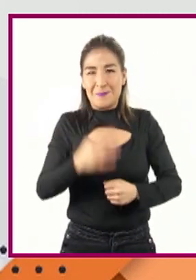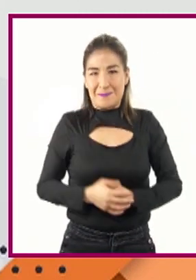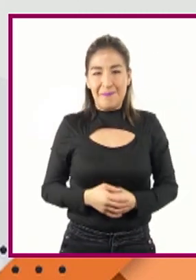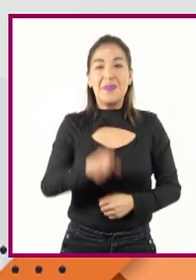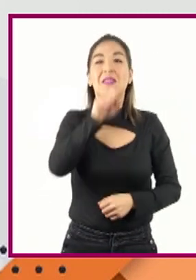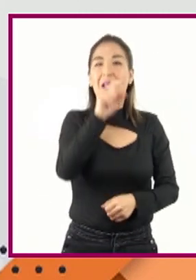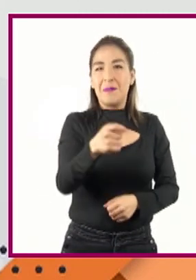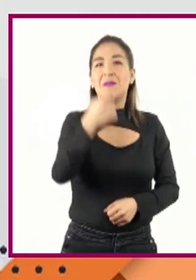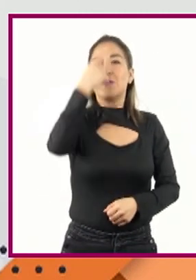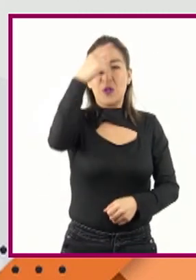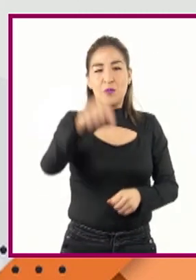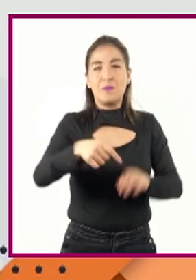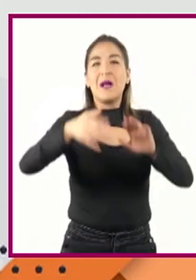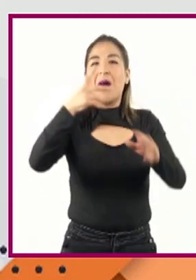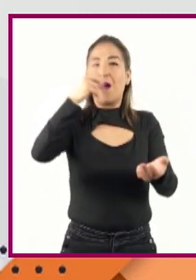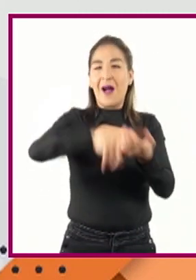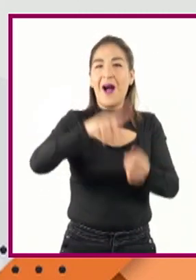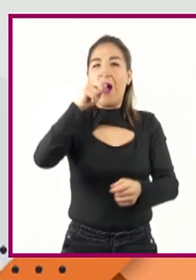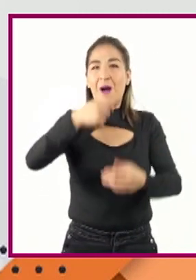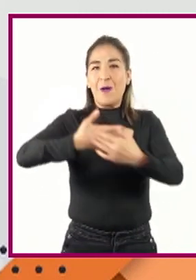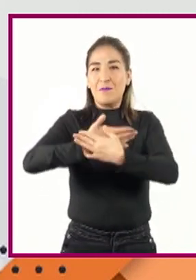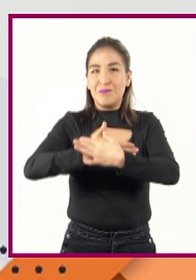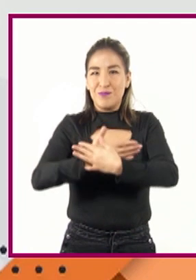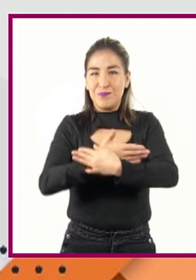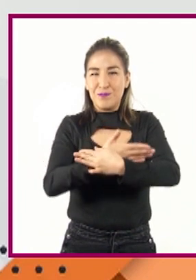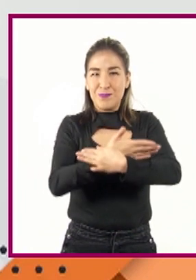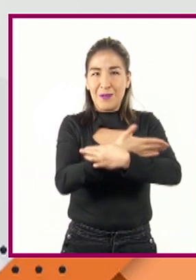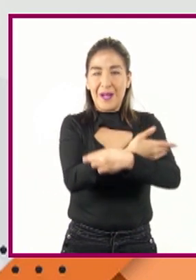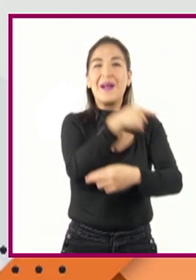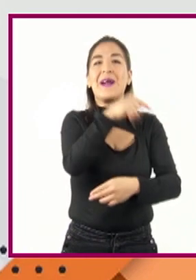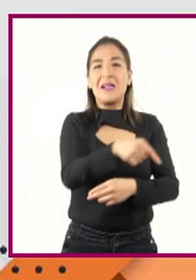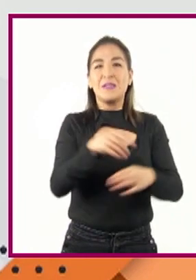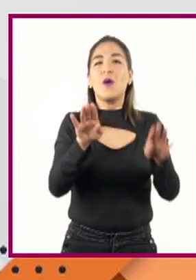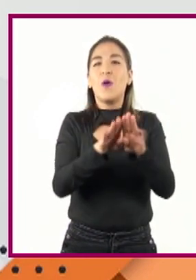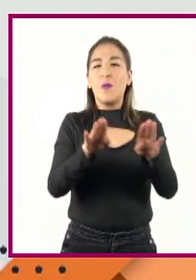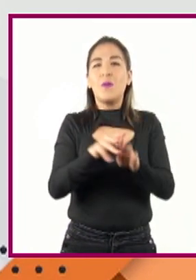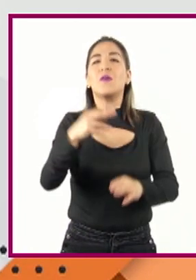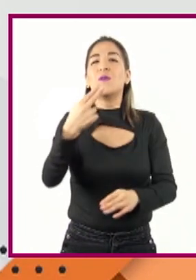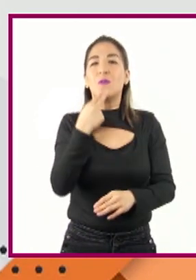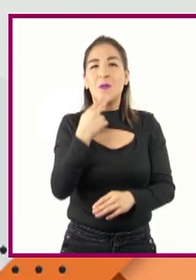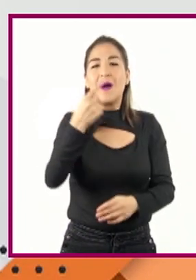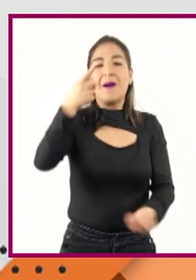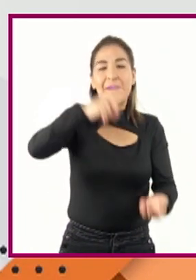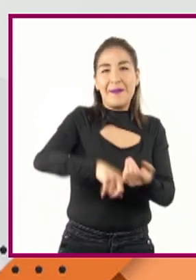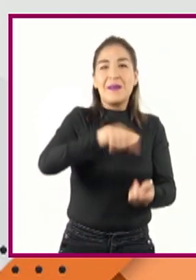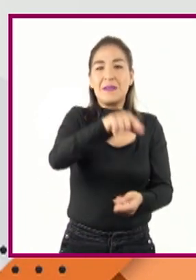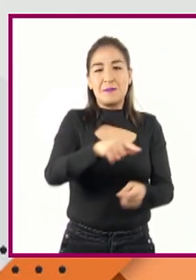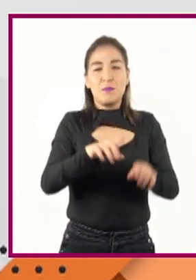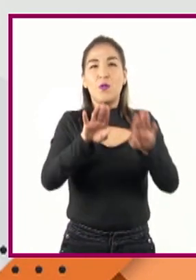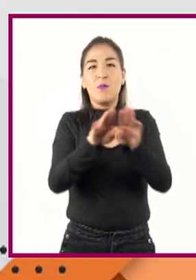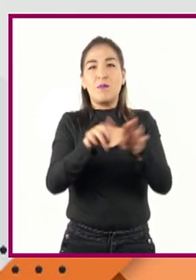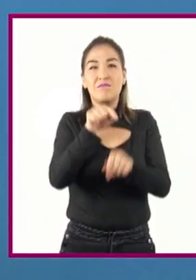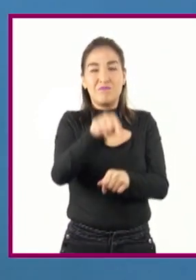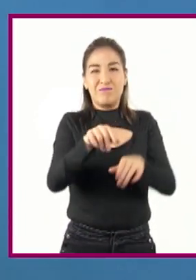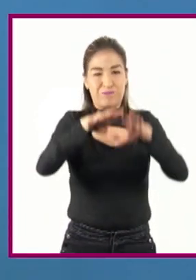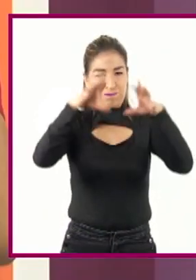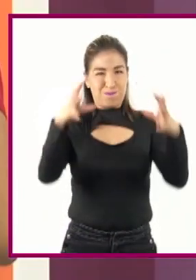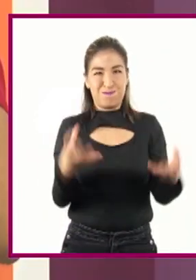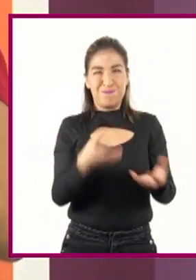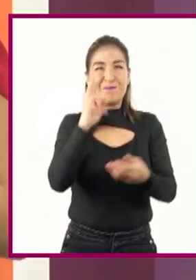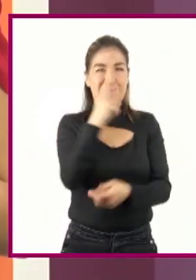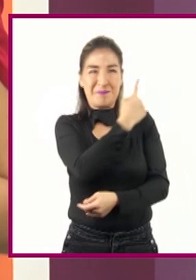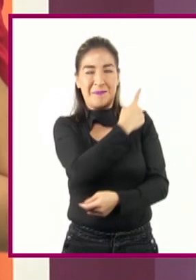inventaron submarinos para hundir a los barcos enemigos y se construyeron los primeros tanques de guerra.